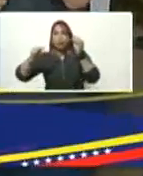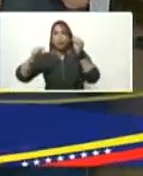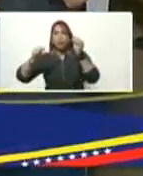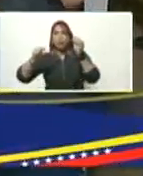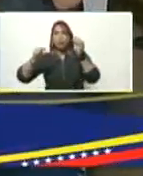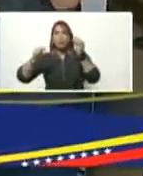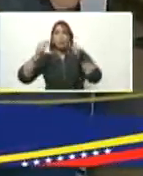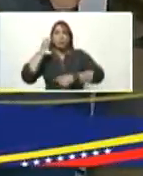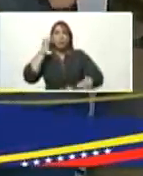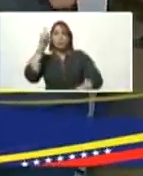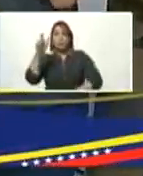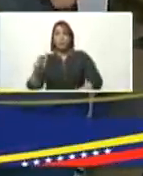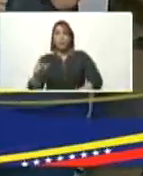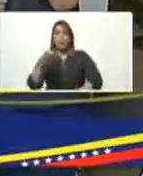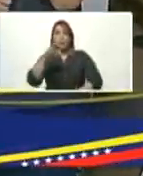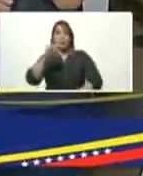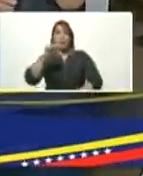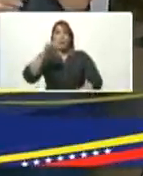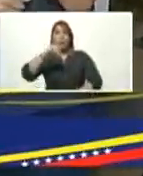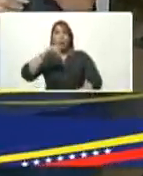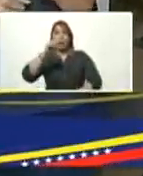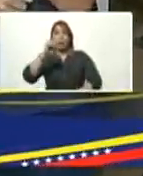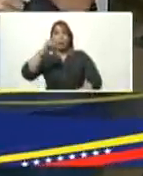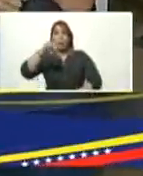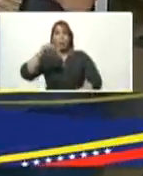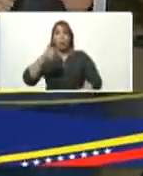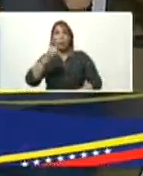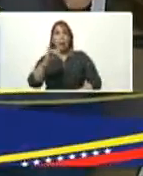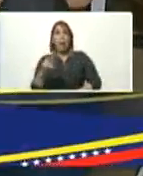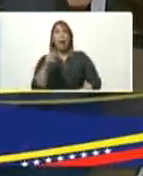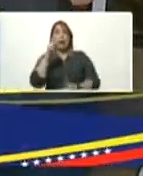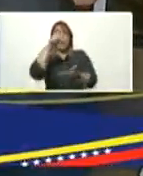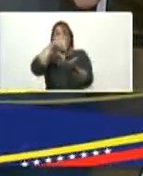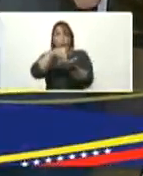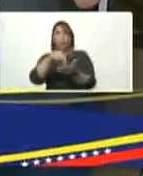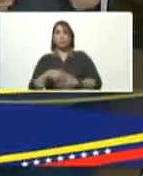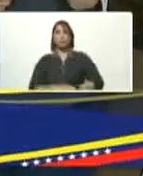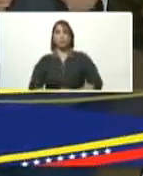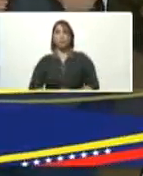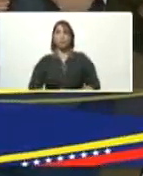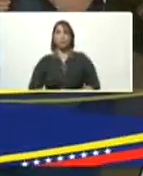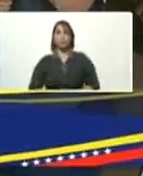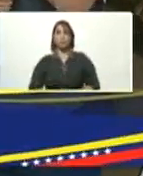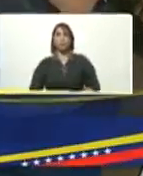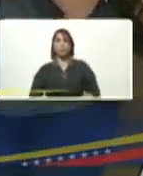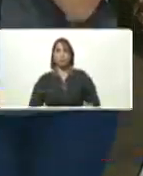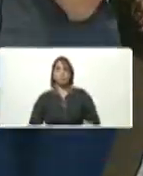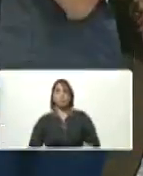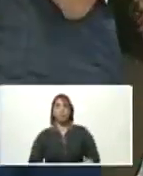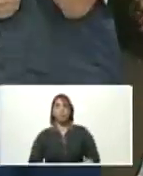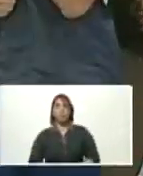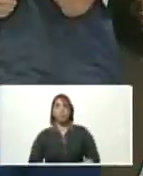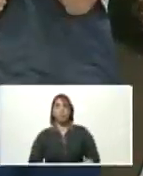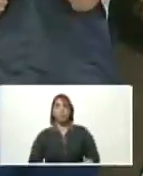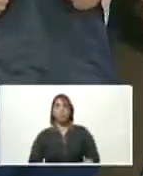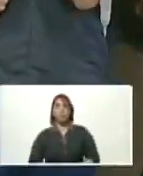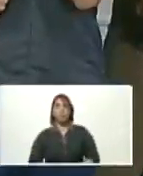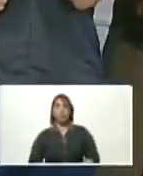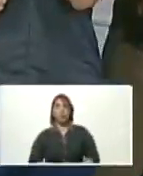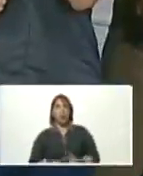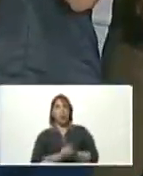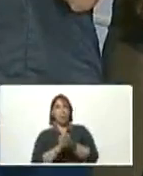es la señora Ramona Alvarado, que se encuentra ya con usted, presidente. Y pues sin más preámbulo, voy a darle el pase pues a la